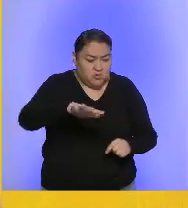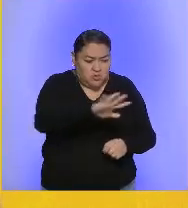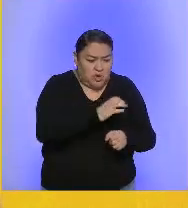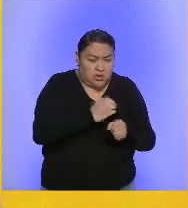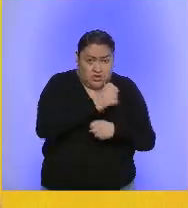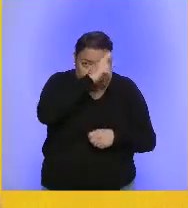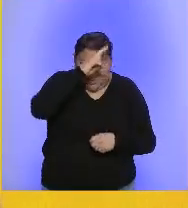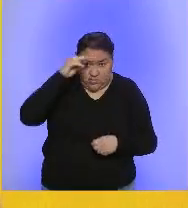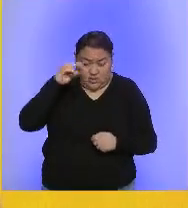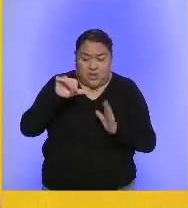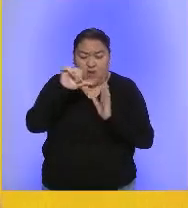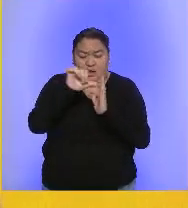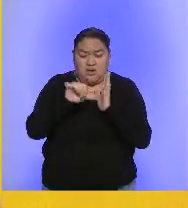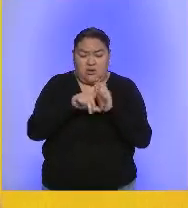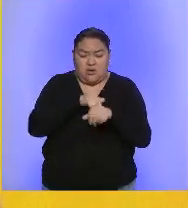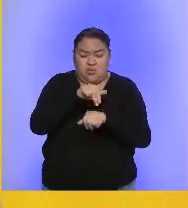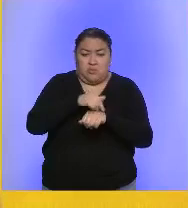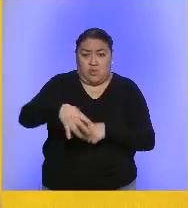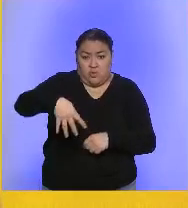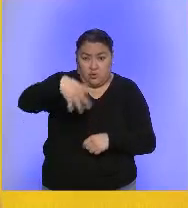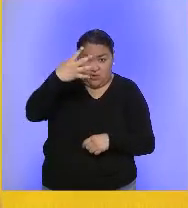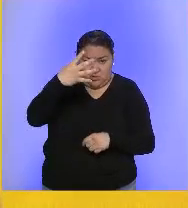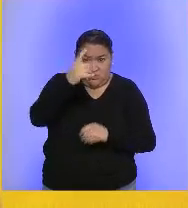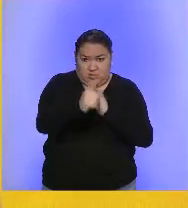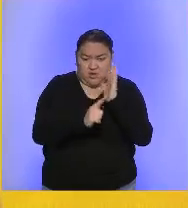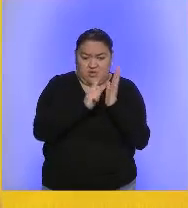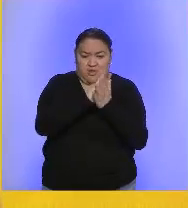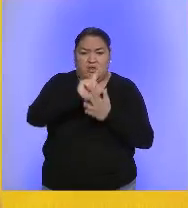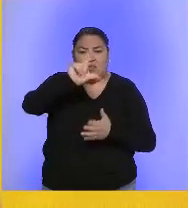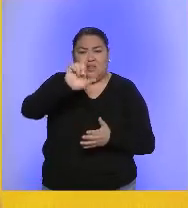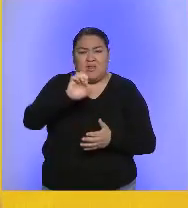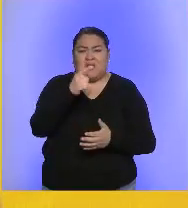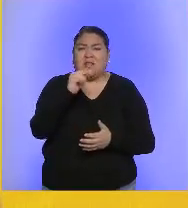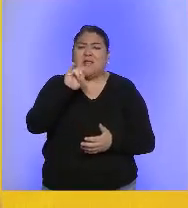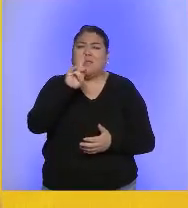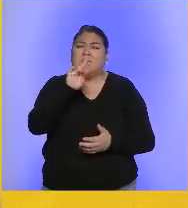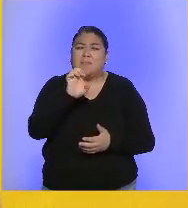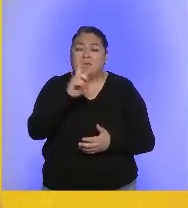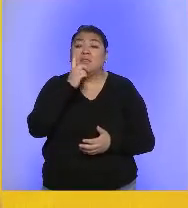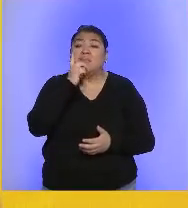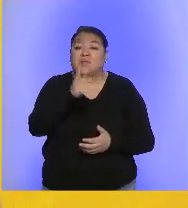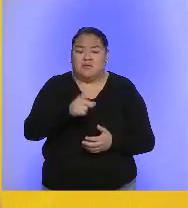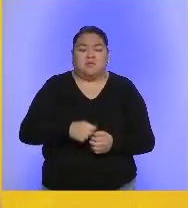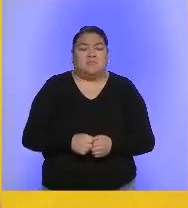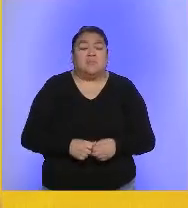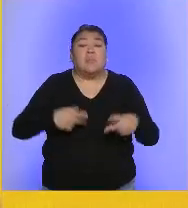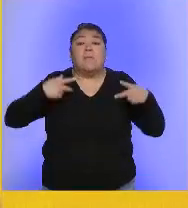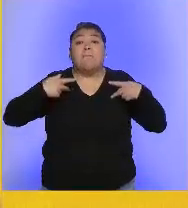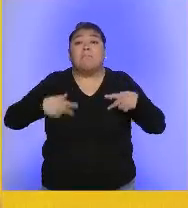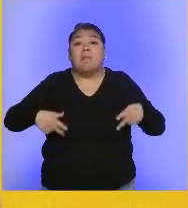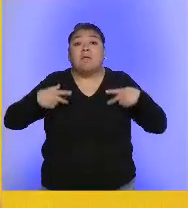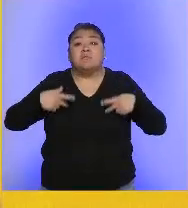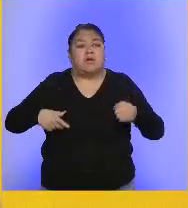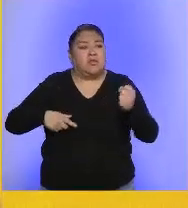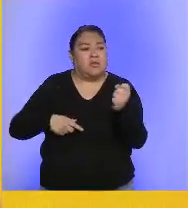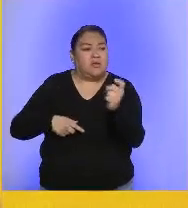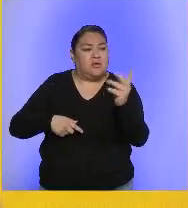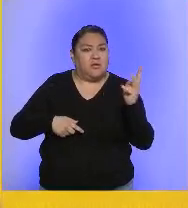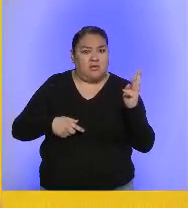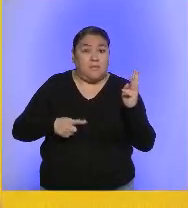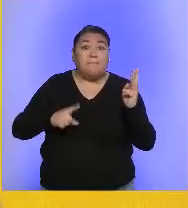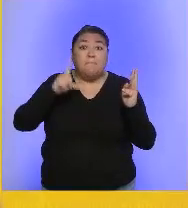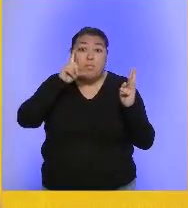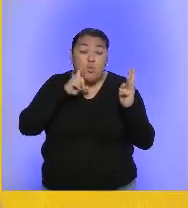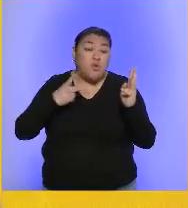electoral nos dice que resulta inelegible cualquier persona que ejerce violencia política contra la